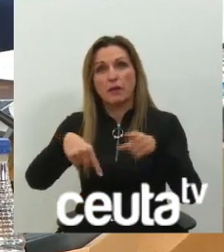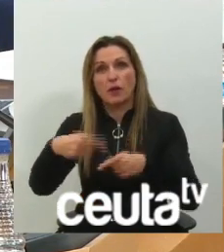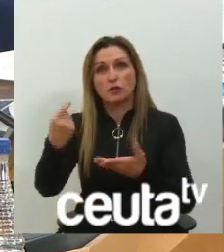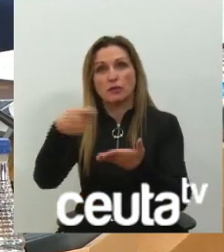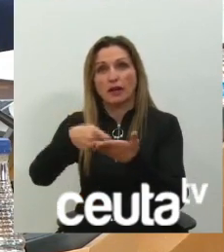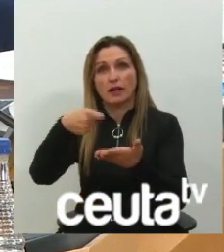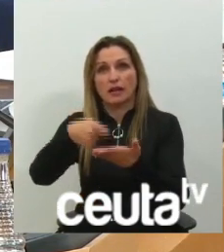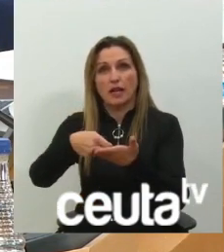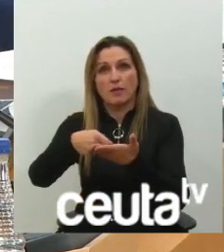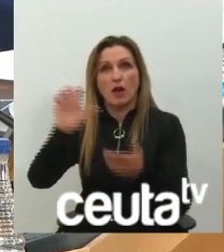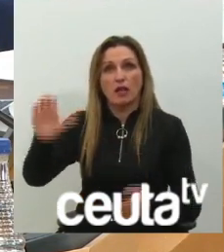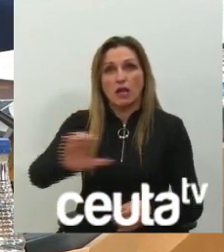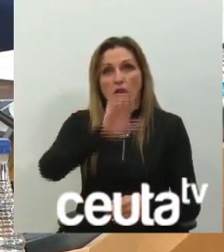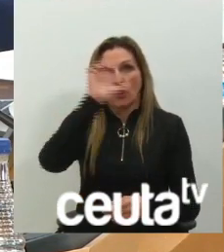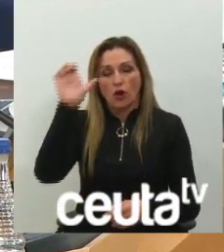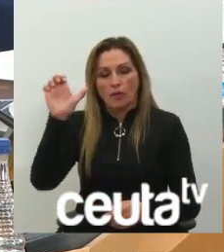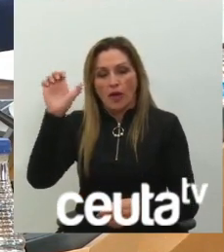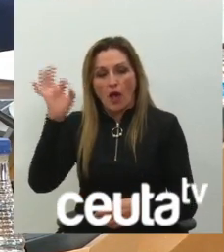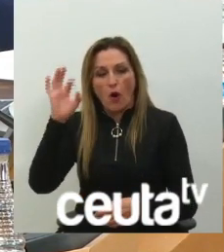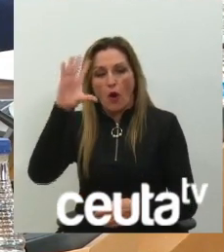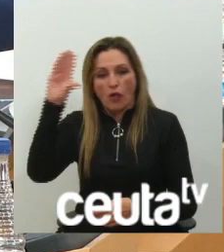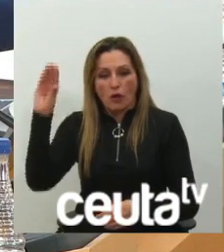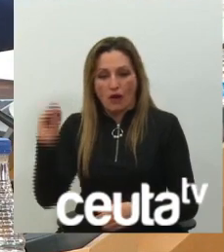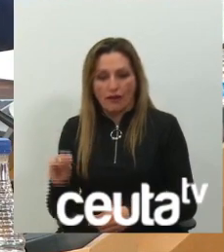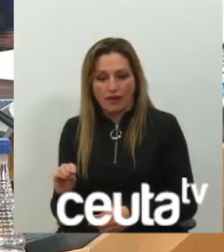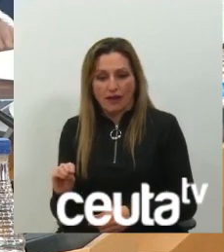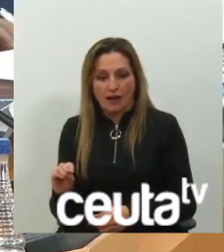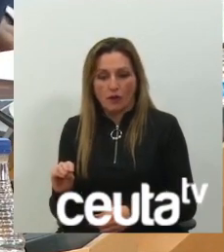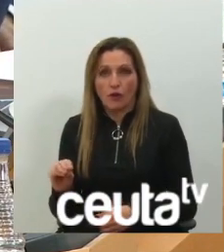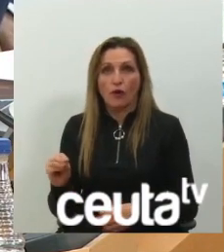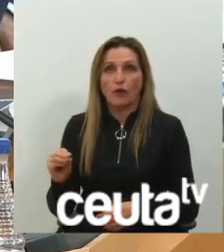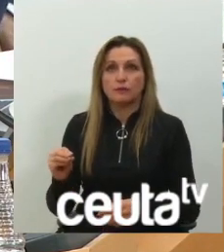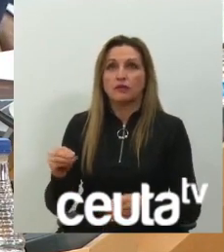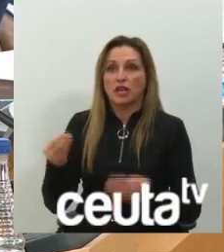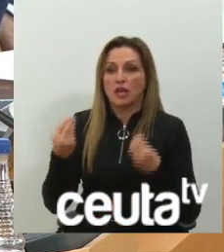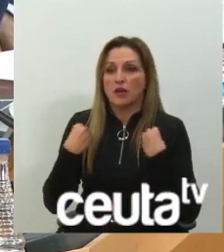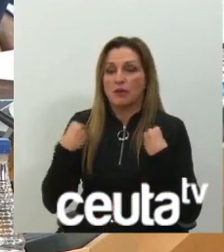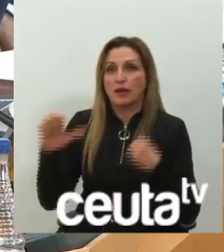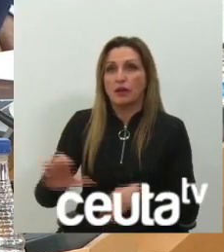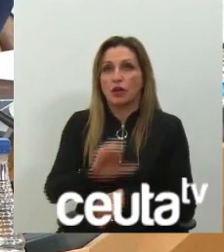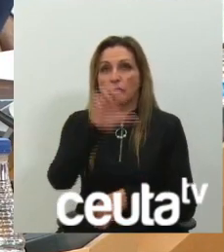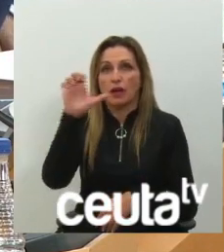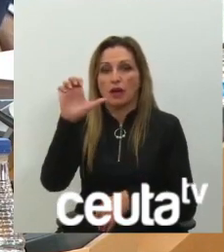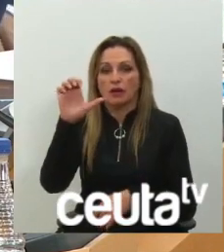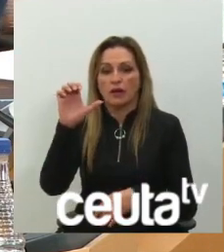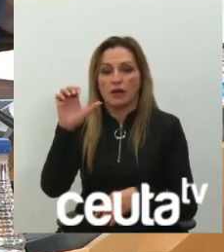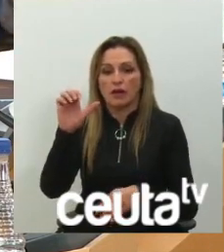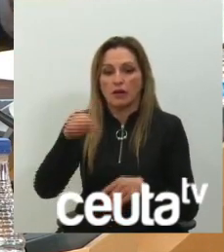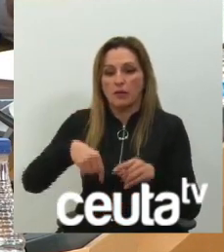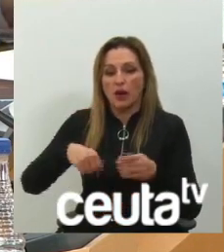los europeos o de los africanos residentes en europa que pasen por la ciudad con la opep pues pues no